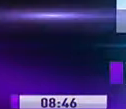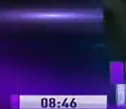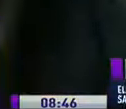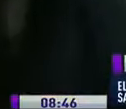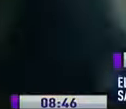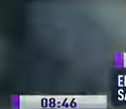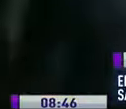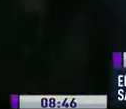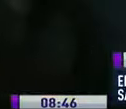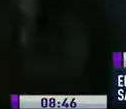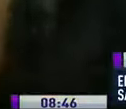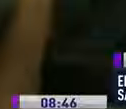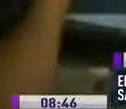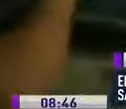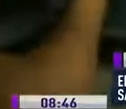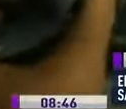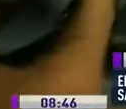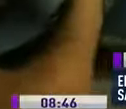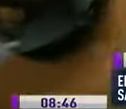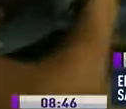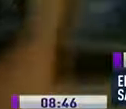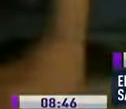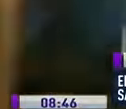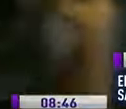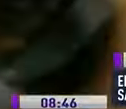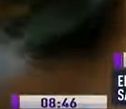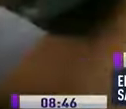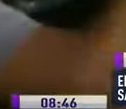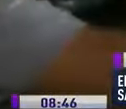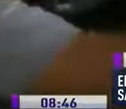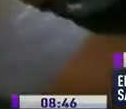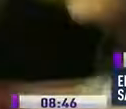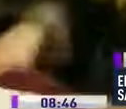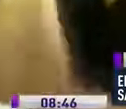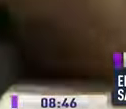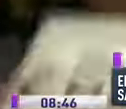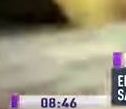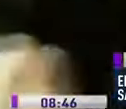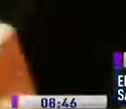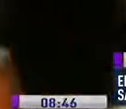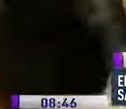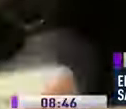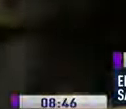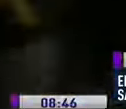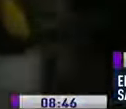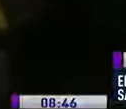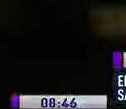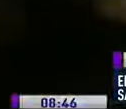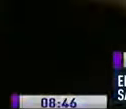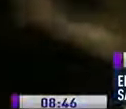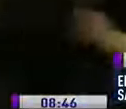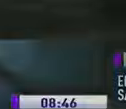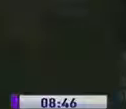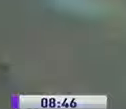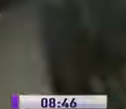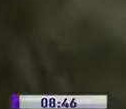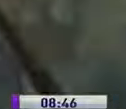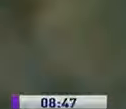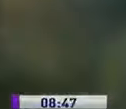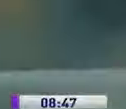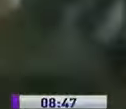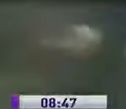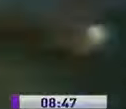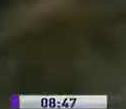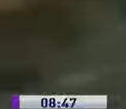de Perú, Ollanta Humala, y su esposa salieron de la cárcel luego de que las autoridades desaprobaron un amparo en el que se eliminaba la prisión preventiva. El desarrollo